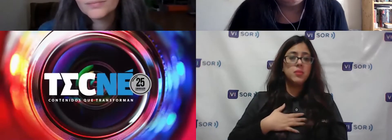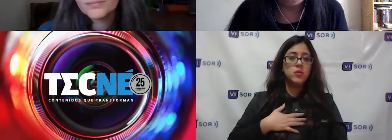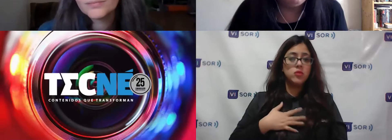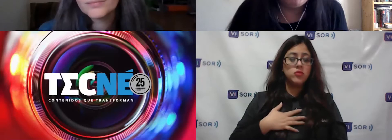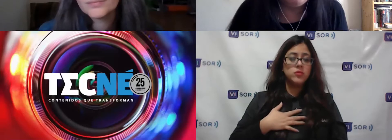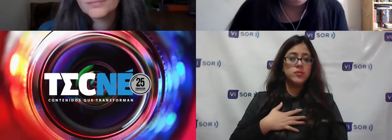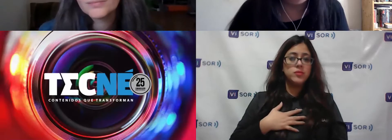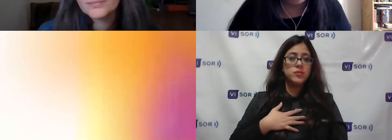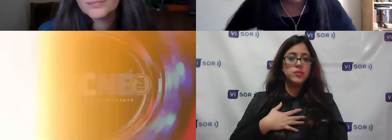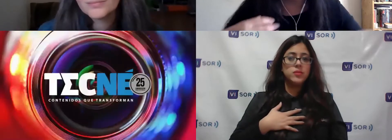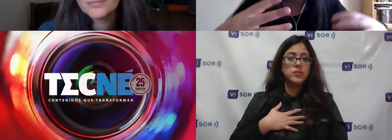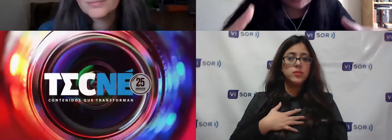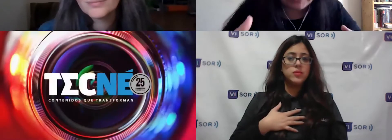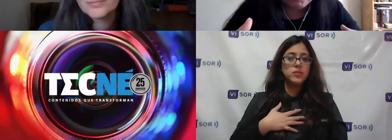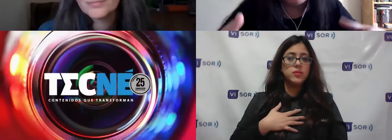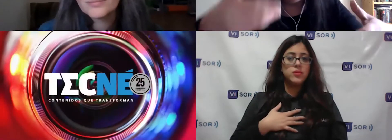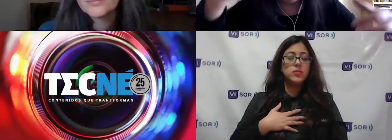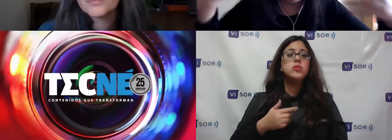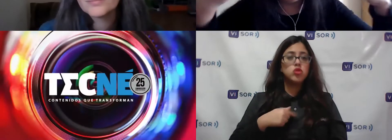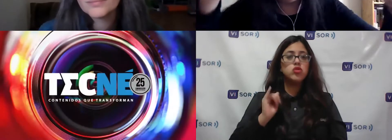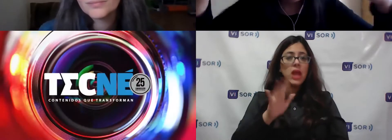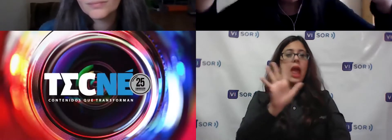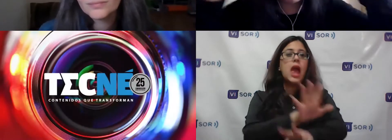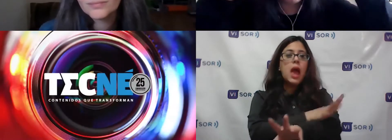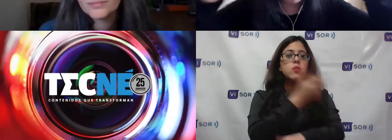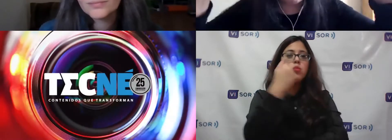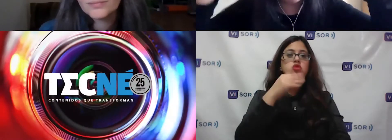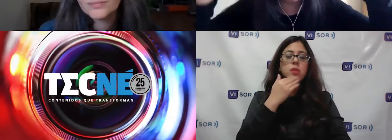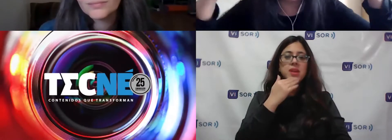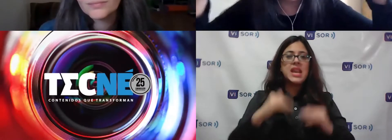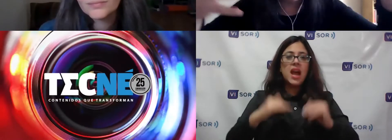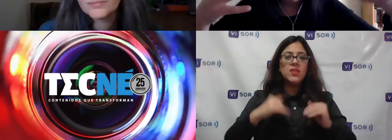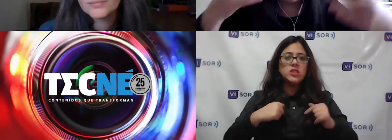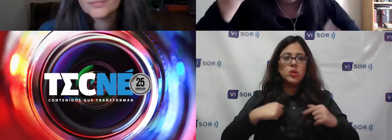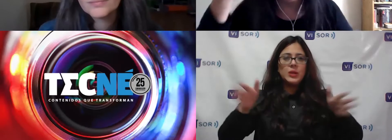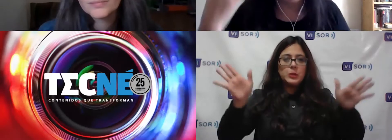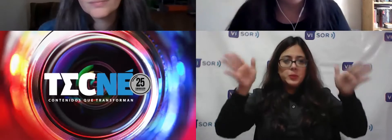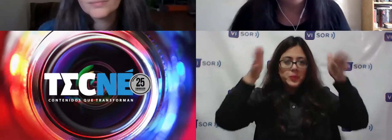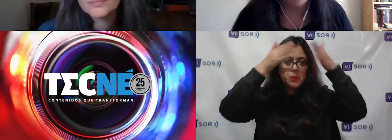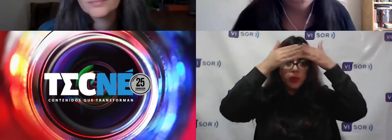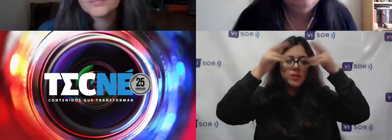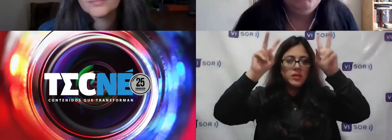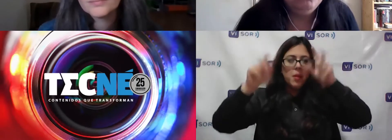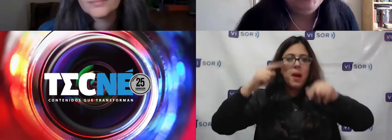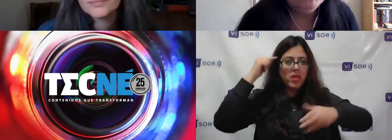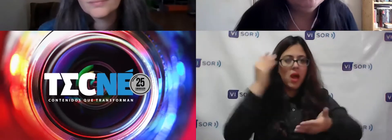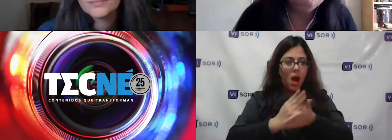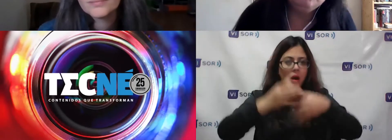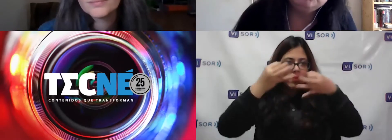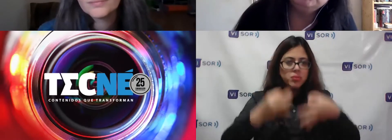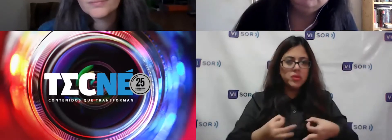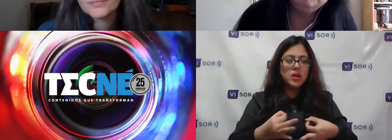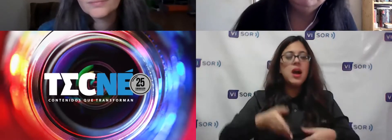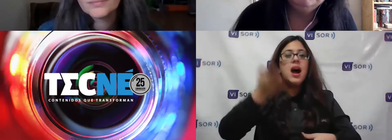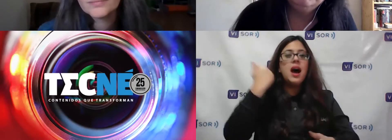de alguna manera muy emocional pero a la vez una parte mental como que toma conciencia de mis decisiones cuando partí haciendo